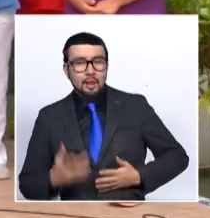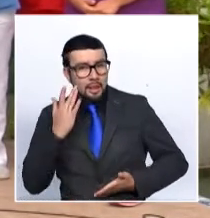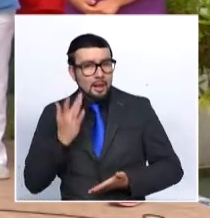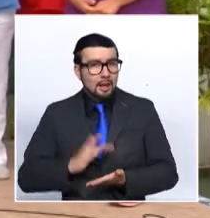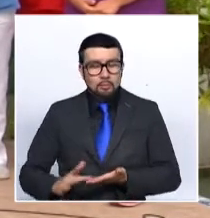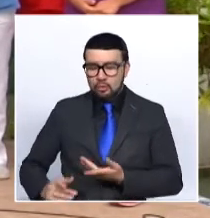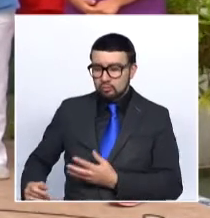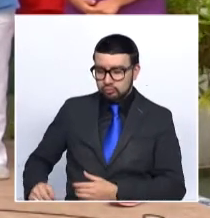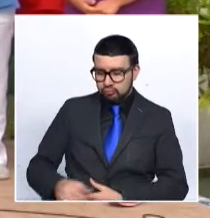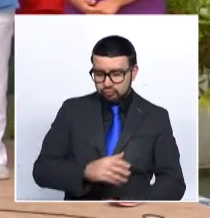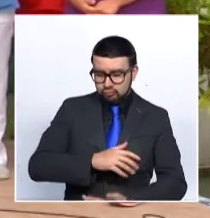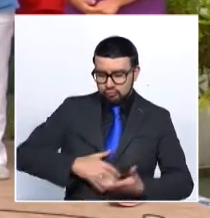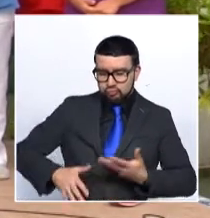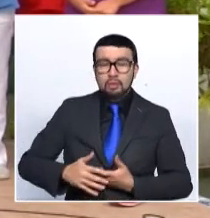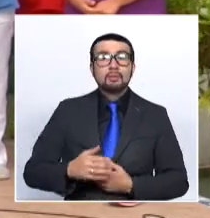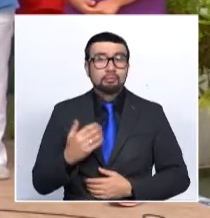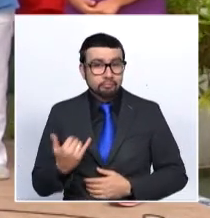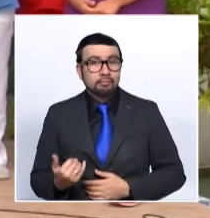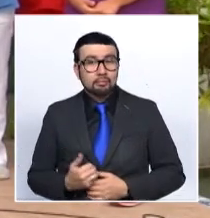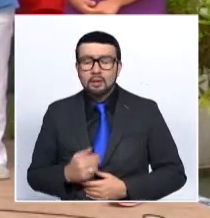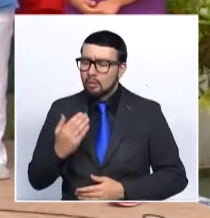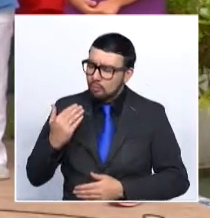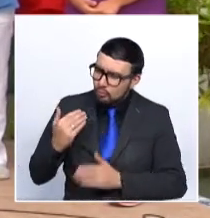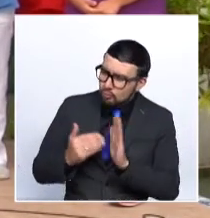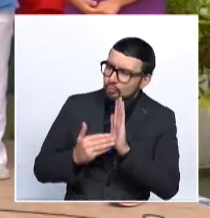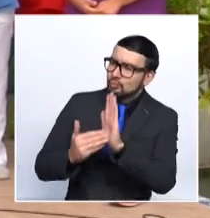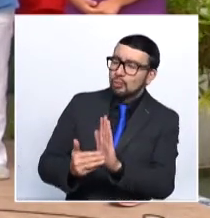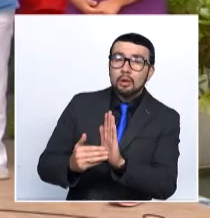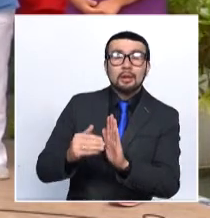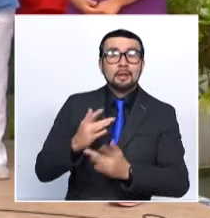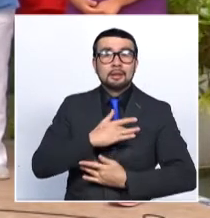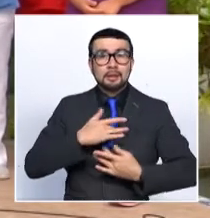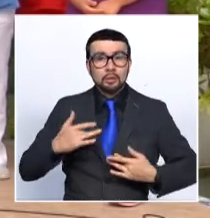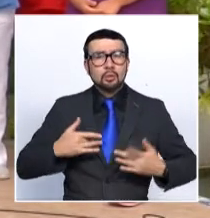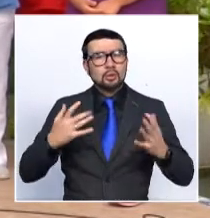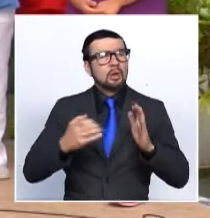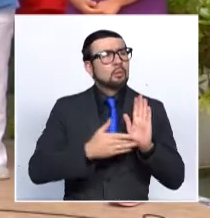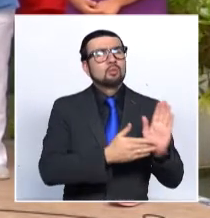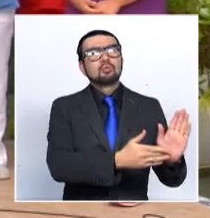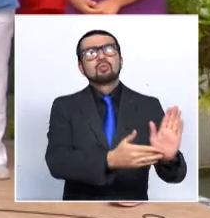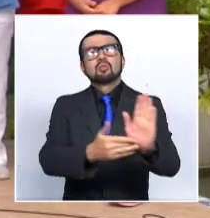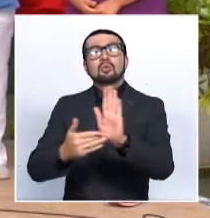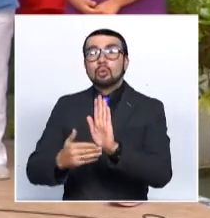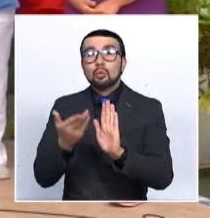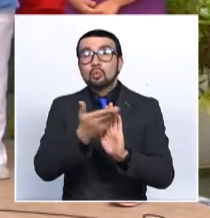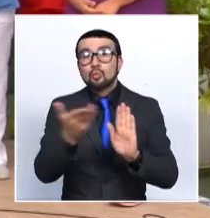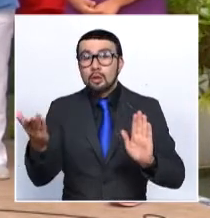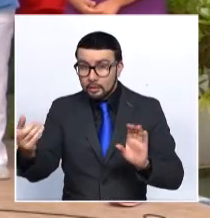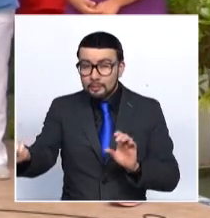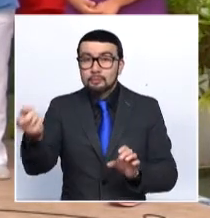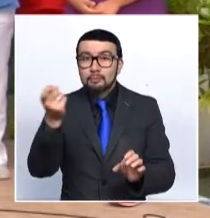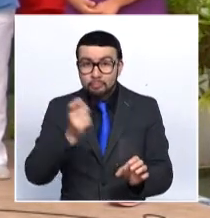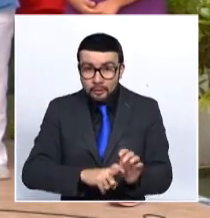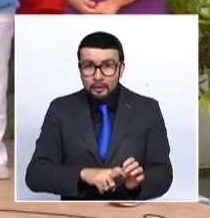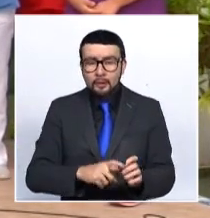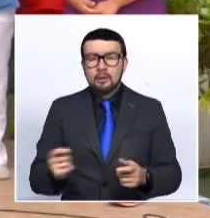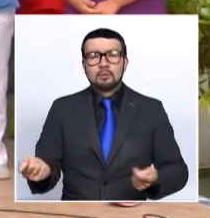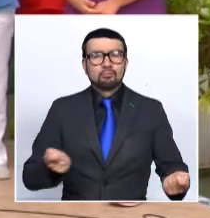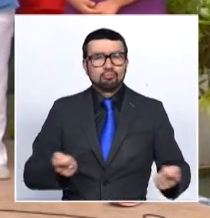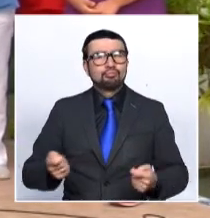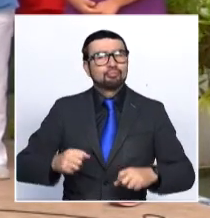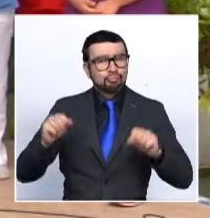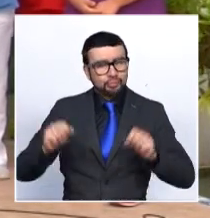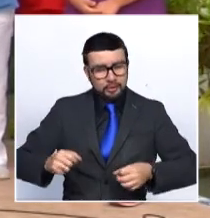esto es un modelo de salud que hemos querido implementar para que ustedes lo utilicen y